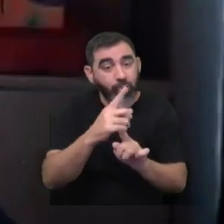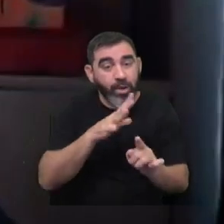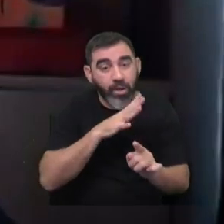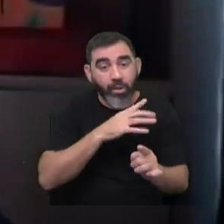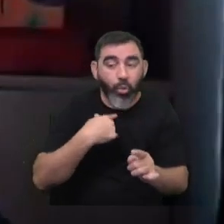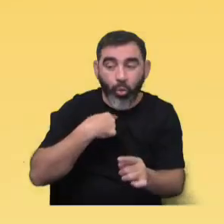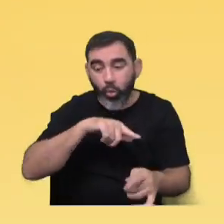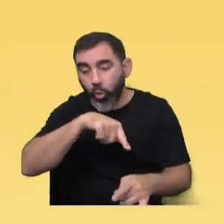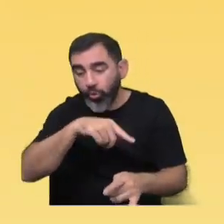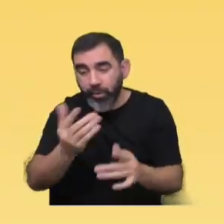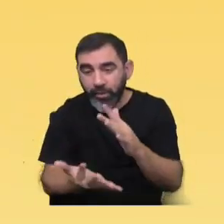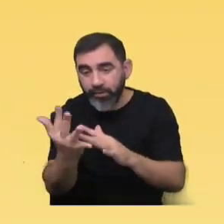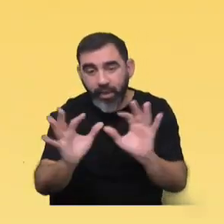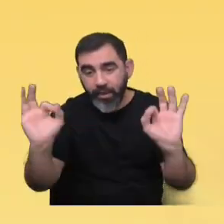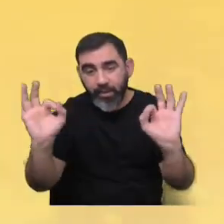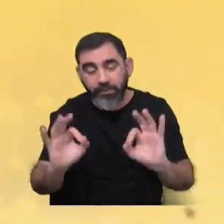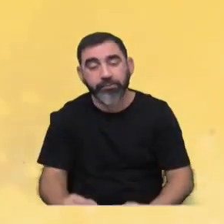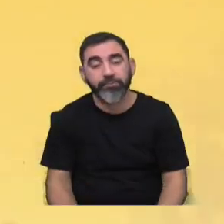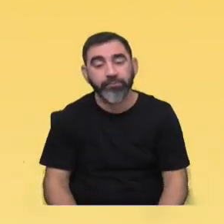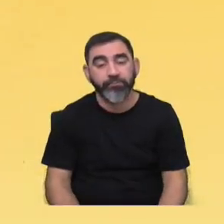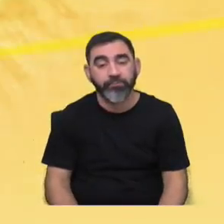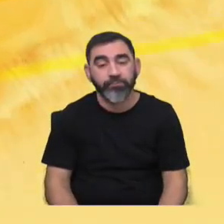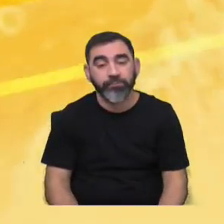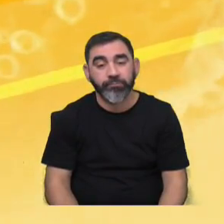por dónde irse, ¿no?